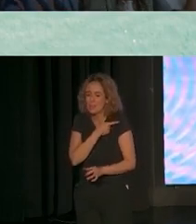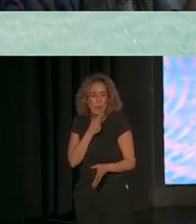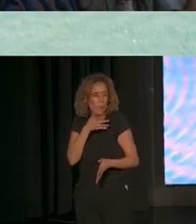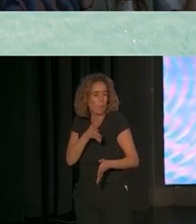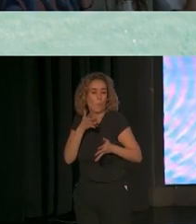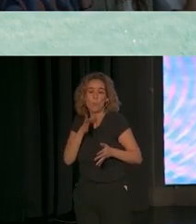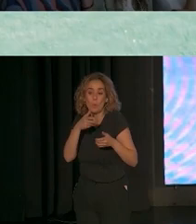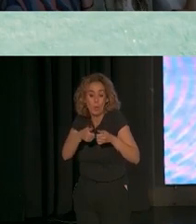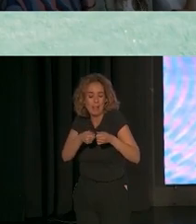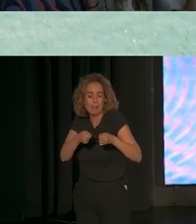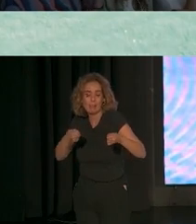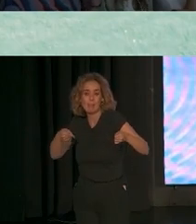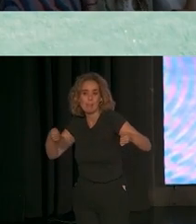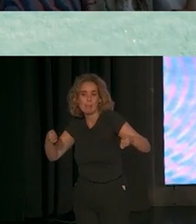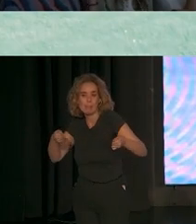estira.